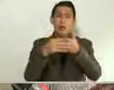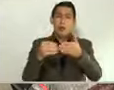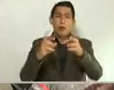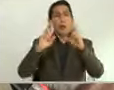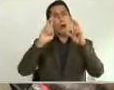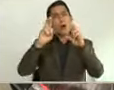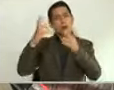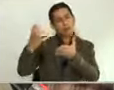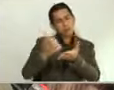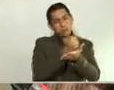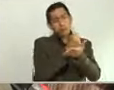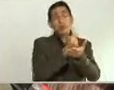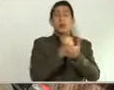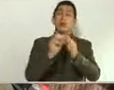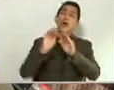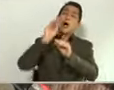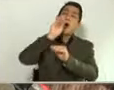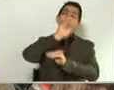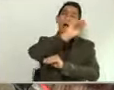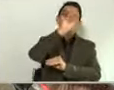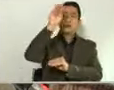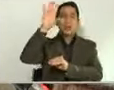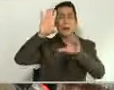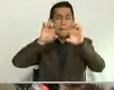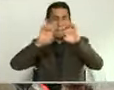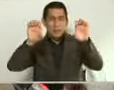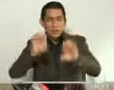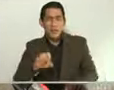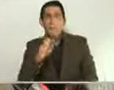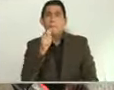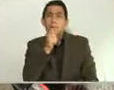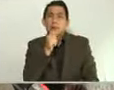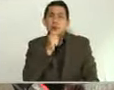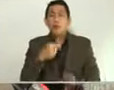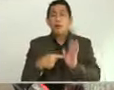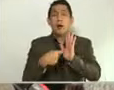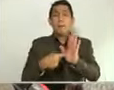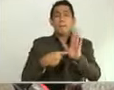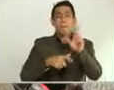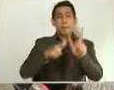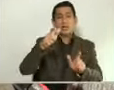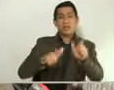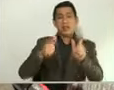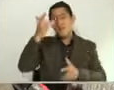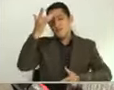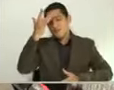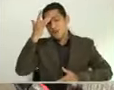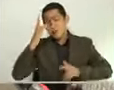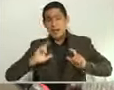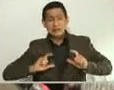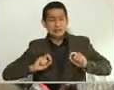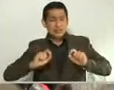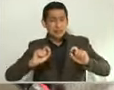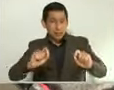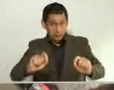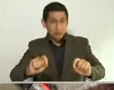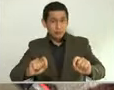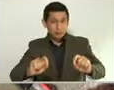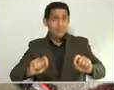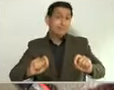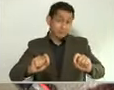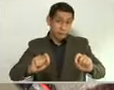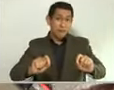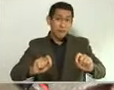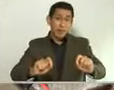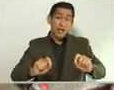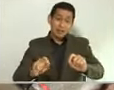empresa privada. ¿Para quién va dirigida? Para los niños que estén enfermos, por ejemplo, de cáncer, y necesitan ser pagados sus tratamientos en Solca,